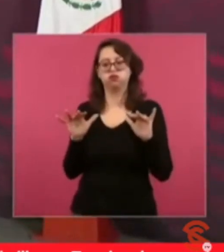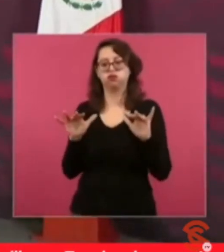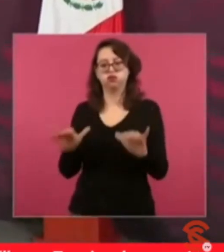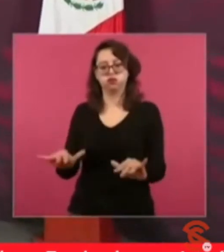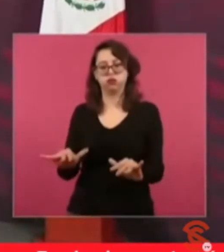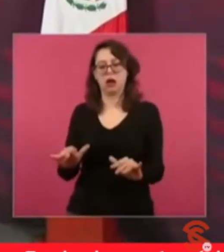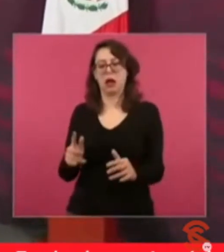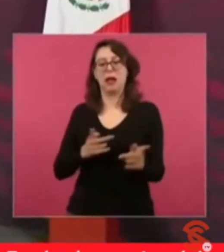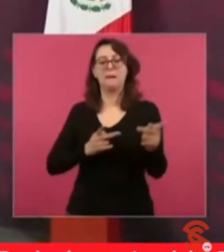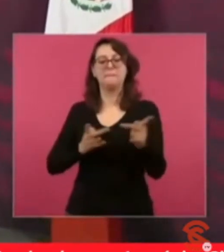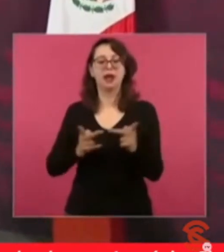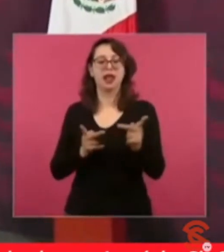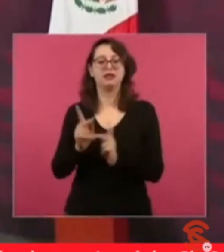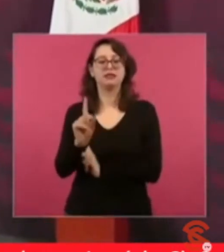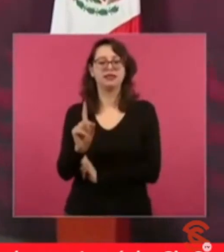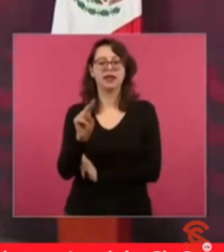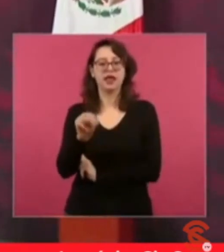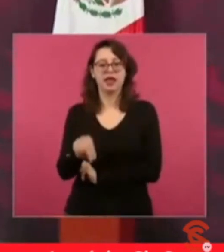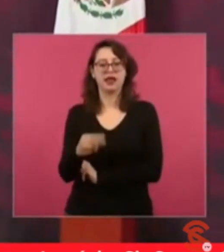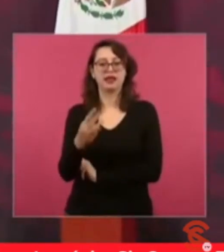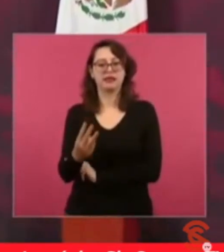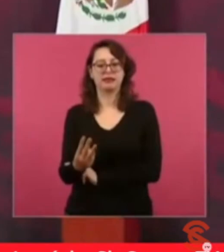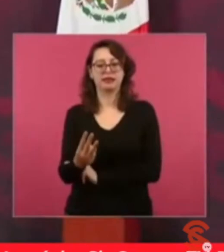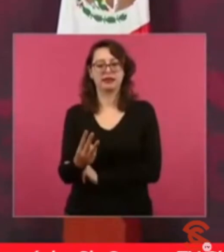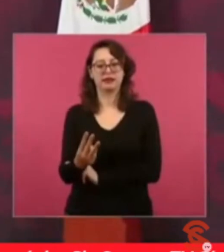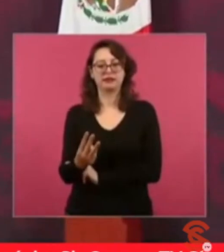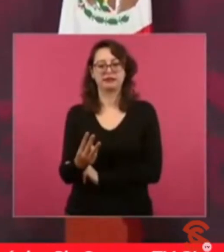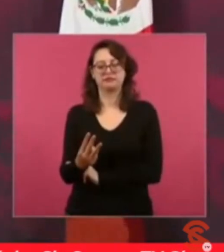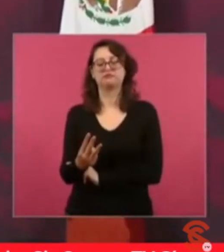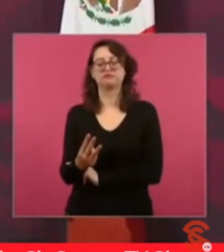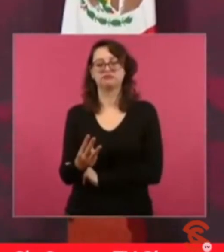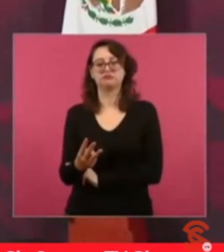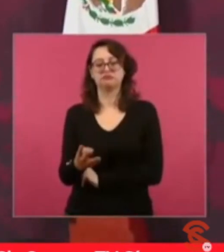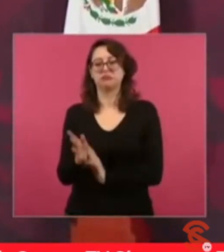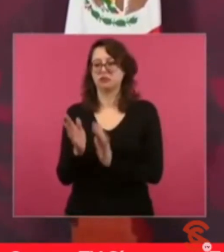con el plan DN3. Hoy nos presentaron ya